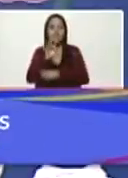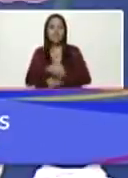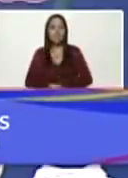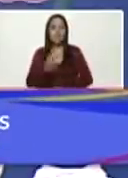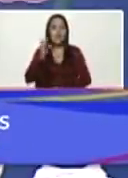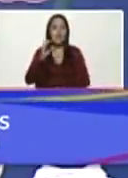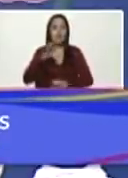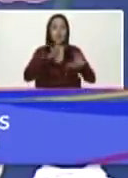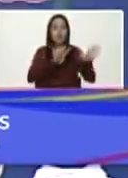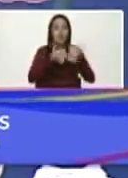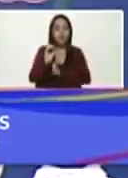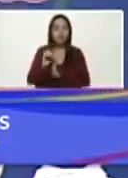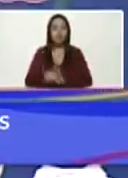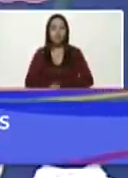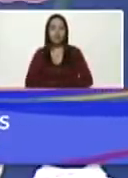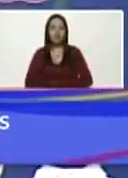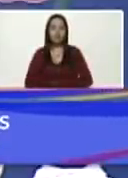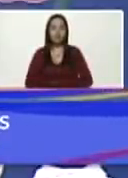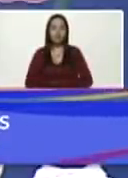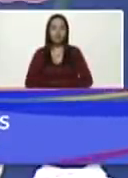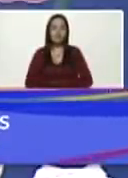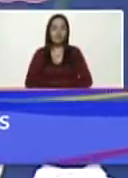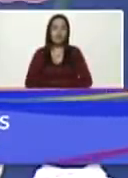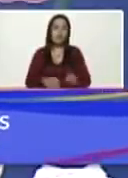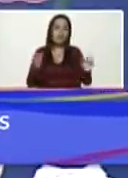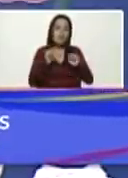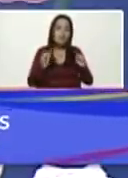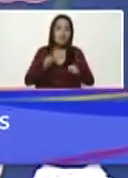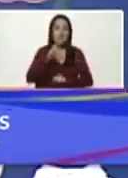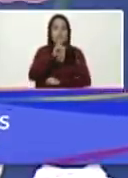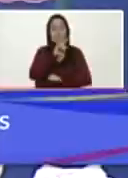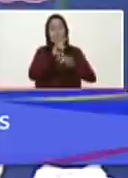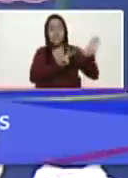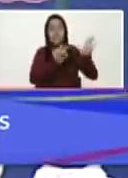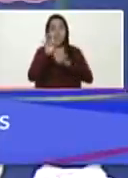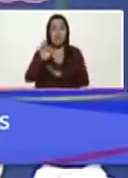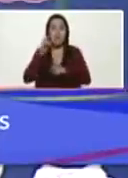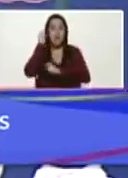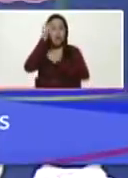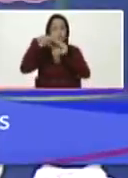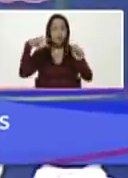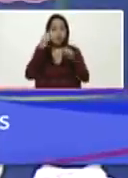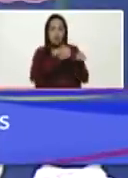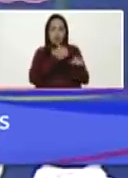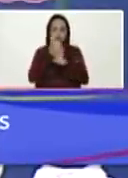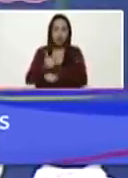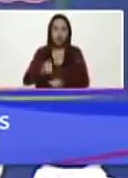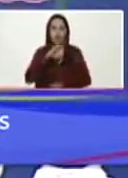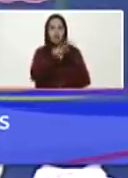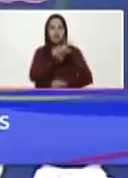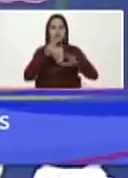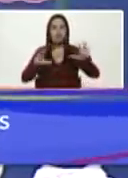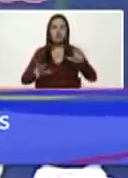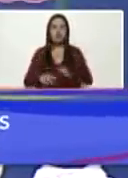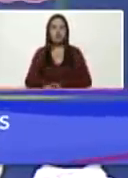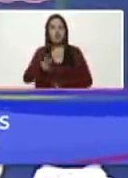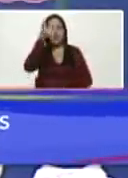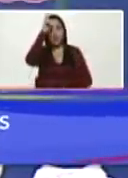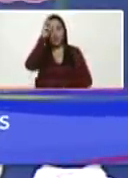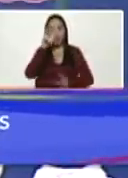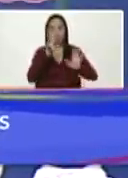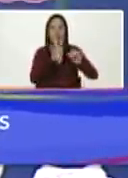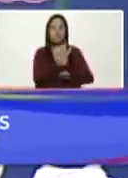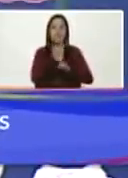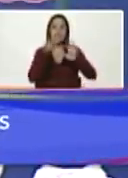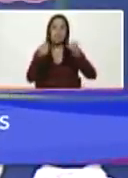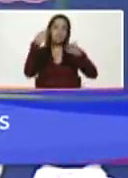83, Cojedes 80, Mérida 73, Amazonas 48, Falcón 46, La Guaira 41, Nueva